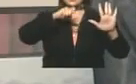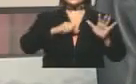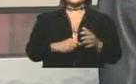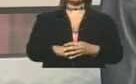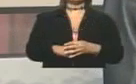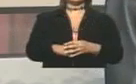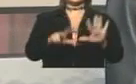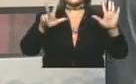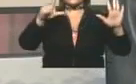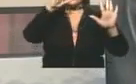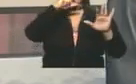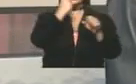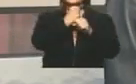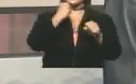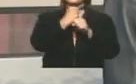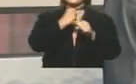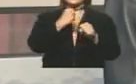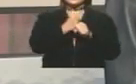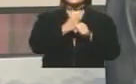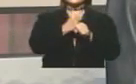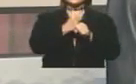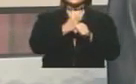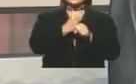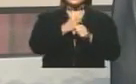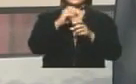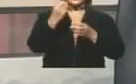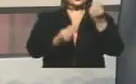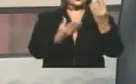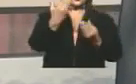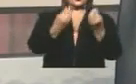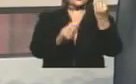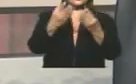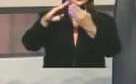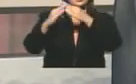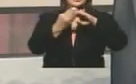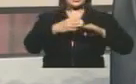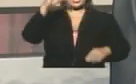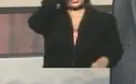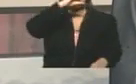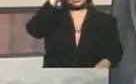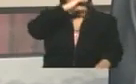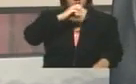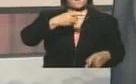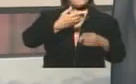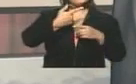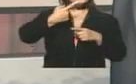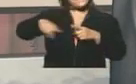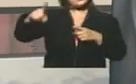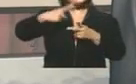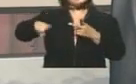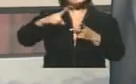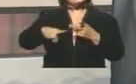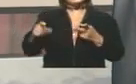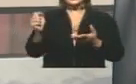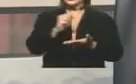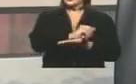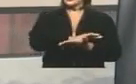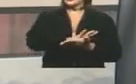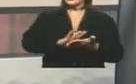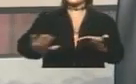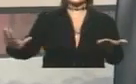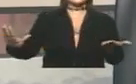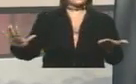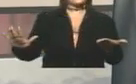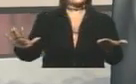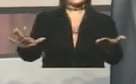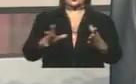8 años. 8 años trabajando para la comunidad, no solamente de Caricuao, sino más allá, totalmente gratuitos